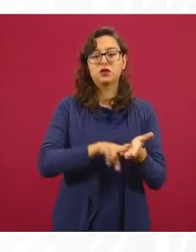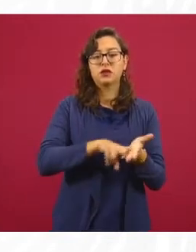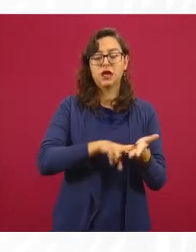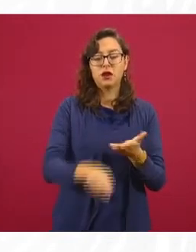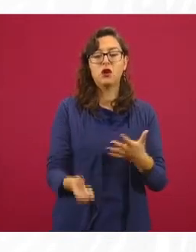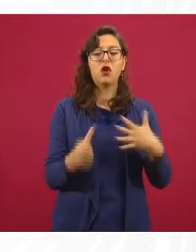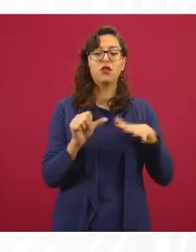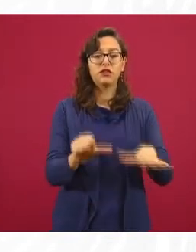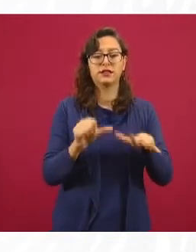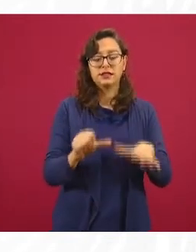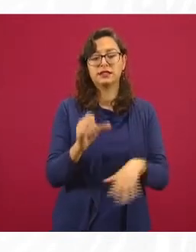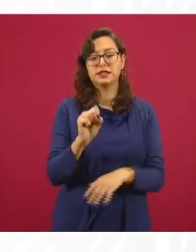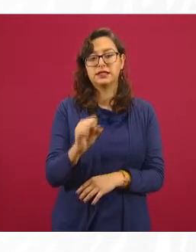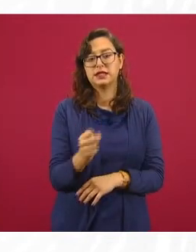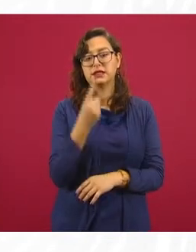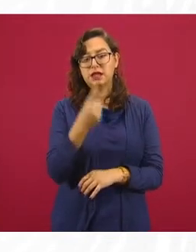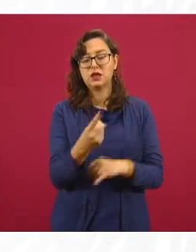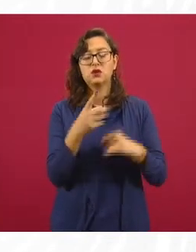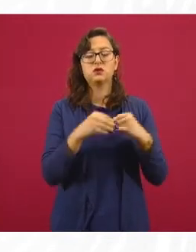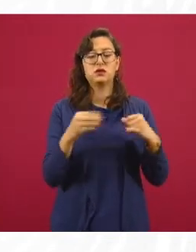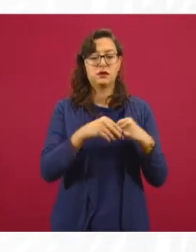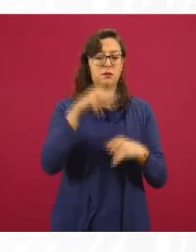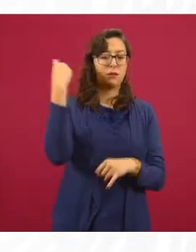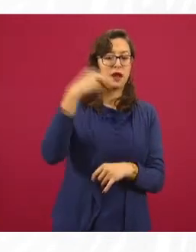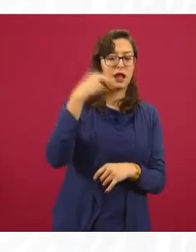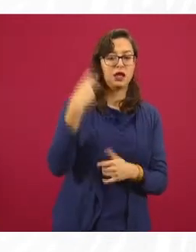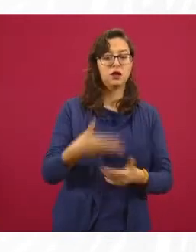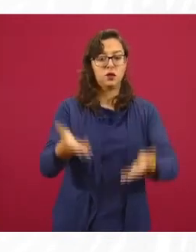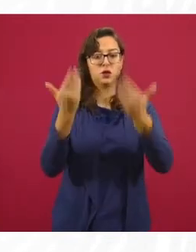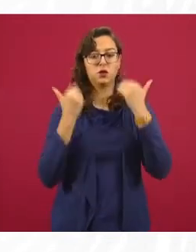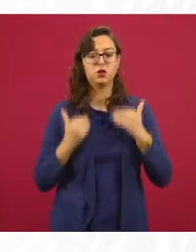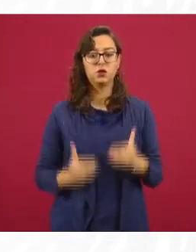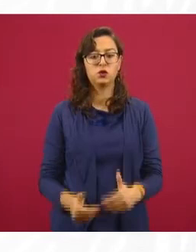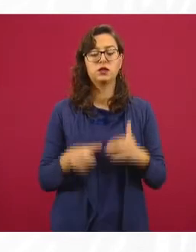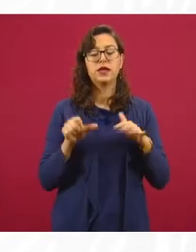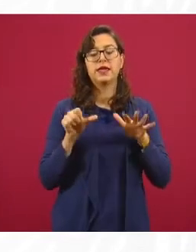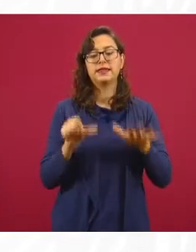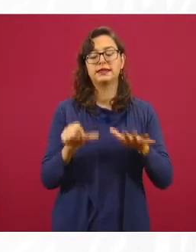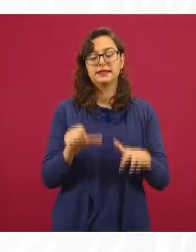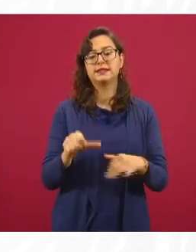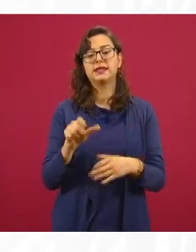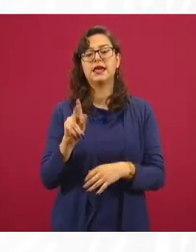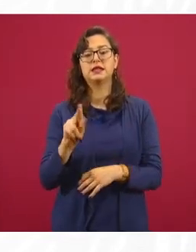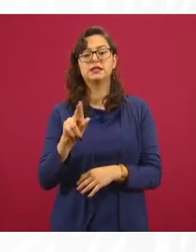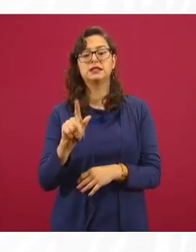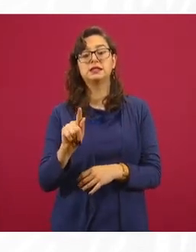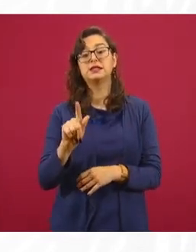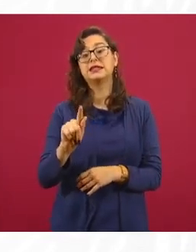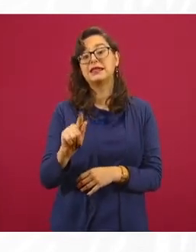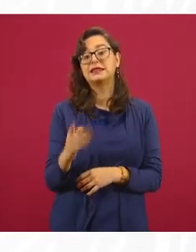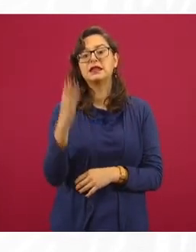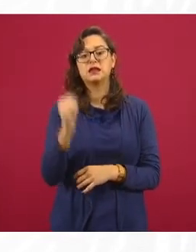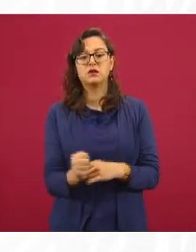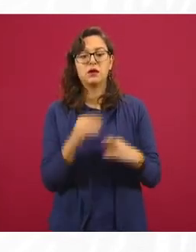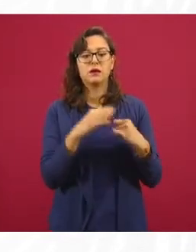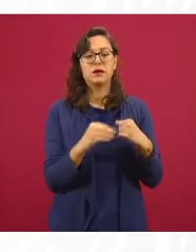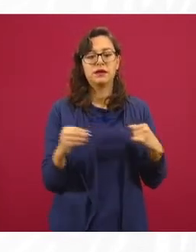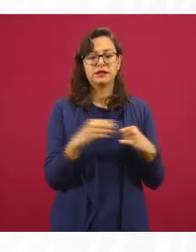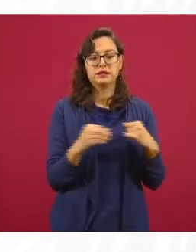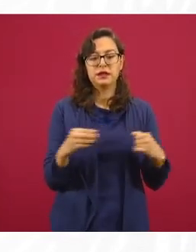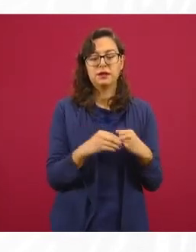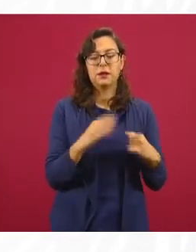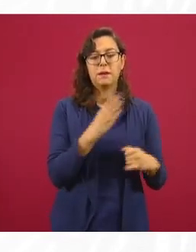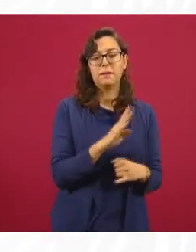$16.61 franquicia Pemex en Veracruz, Veracruz, y $16.79 en Puebla, Puebla de BP. Las más caras del